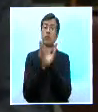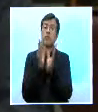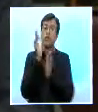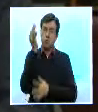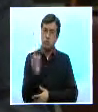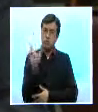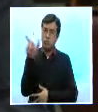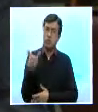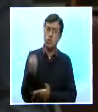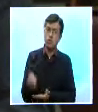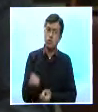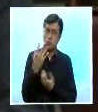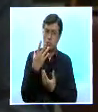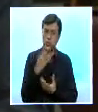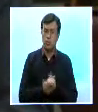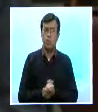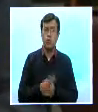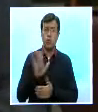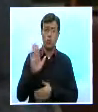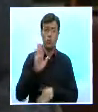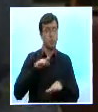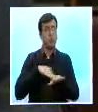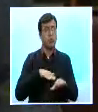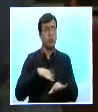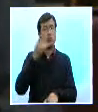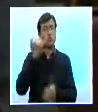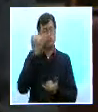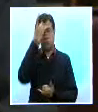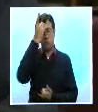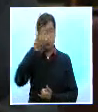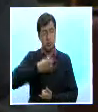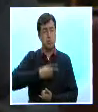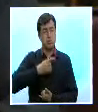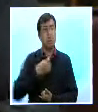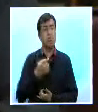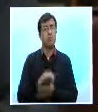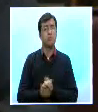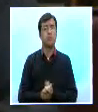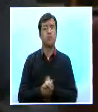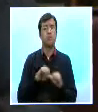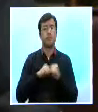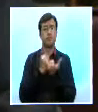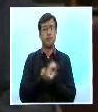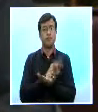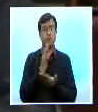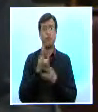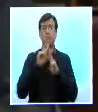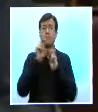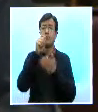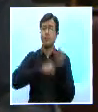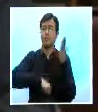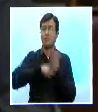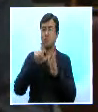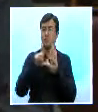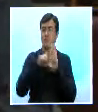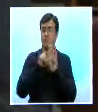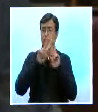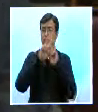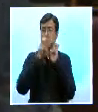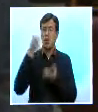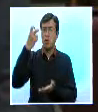manifestado pues su respaldo a la decisión adoptada durante la jornada de hoy por la asamblea nacional dentro de la aprobación de este proyecto de ley de